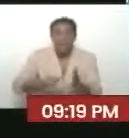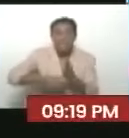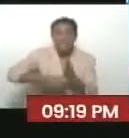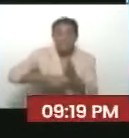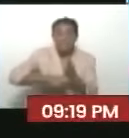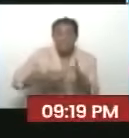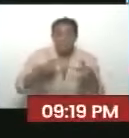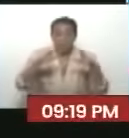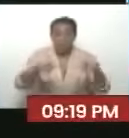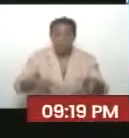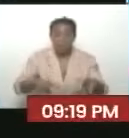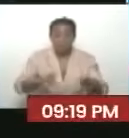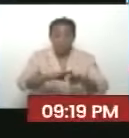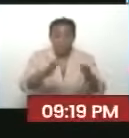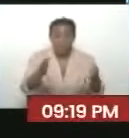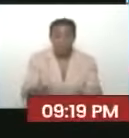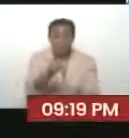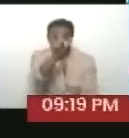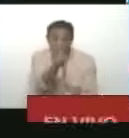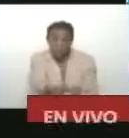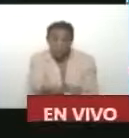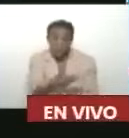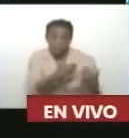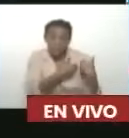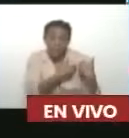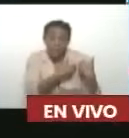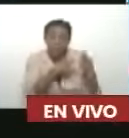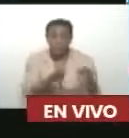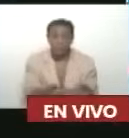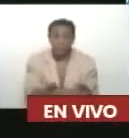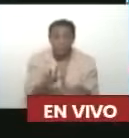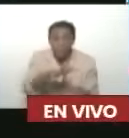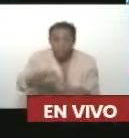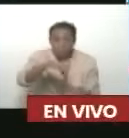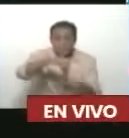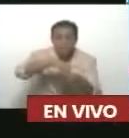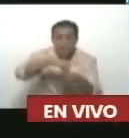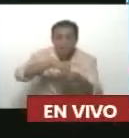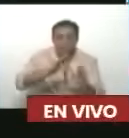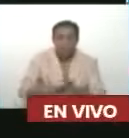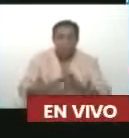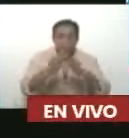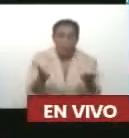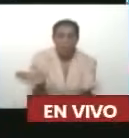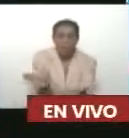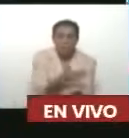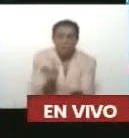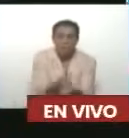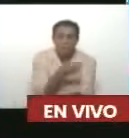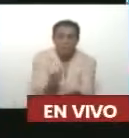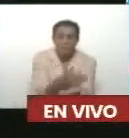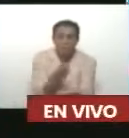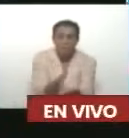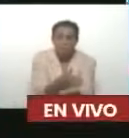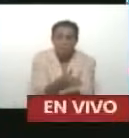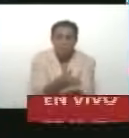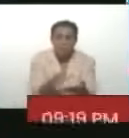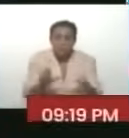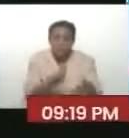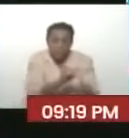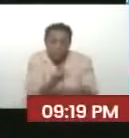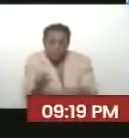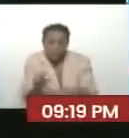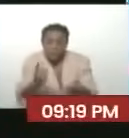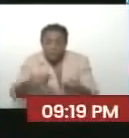identidad al miembro de la mesa. Correcto. Quien va a ubicar sus datos en el cuaderno de votación para que firme y estampe su